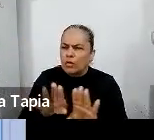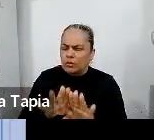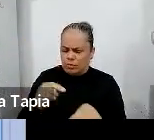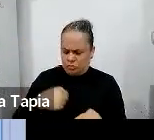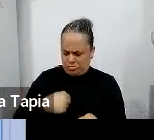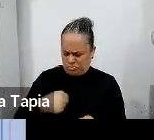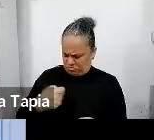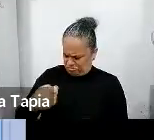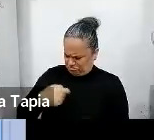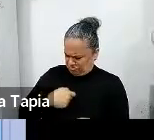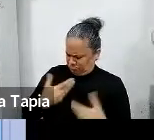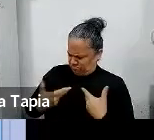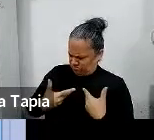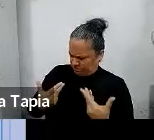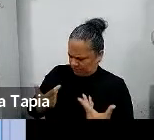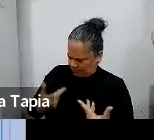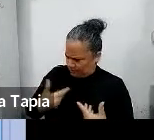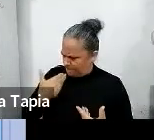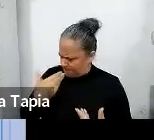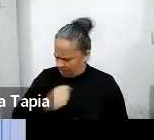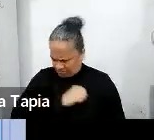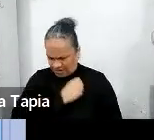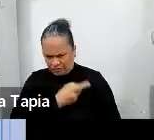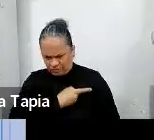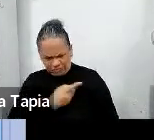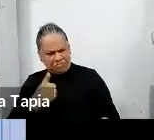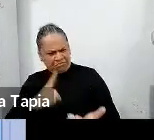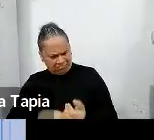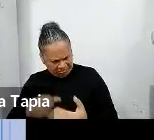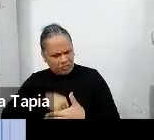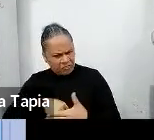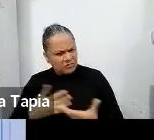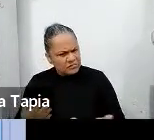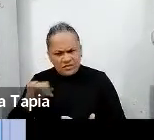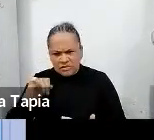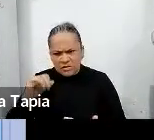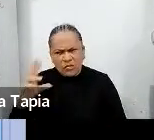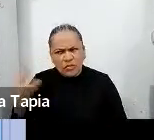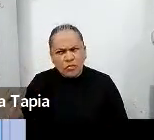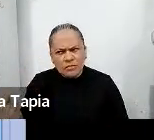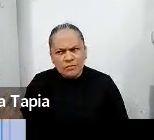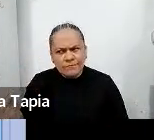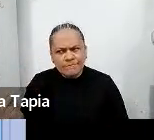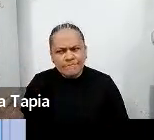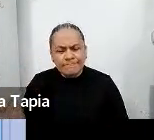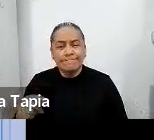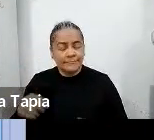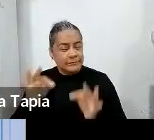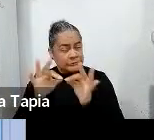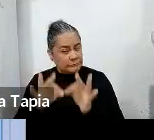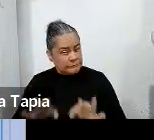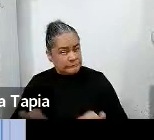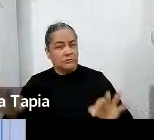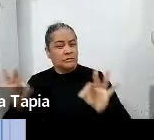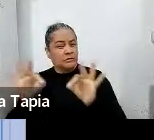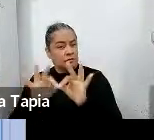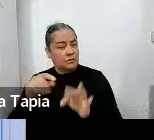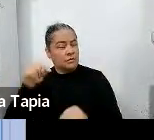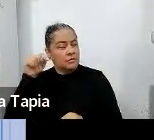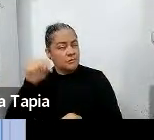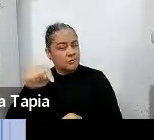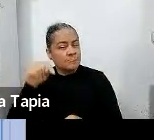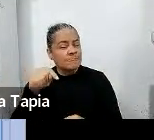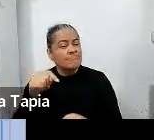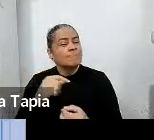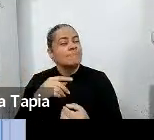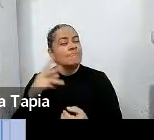estado emocional para lo que me voy a enfrentar. No es cualquier cosa. Digo, la verdad es que tanto